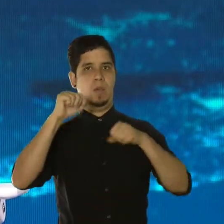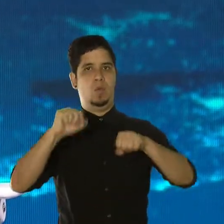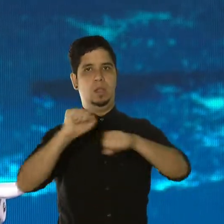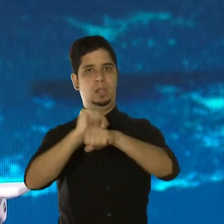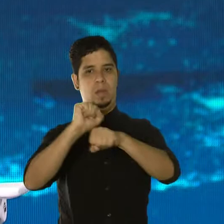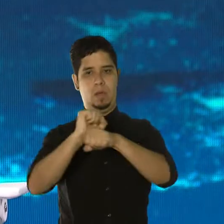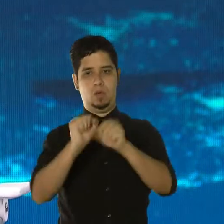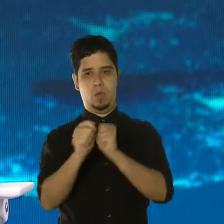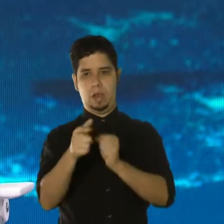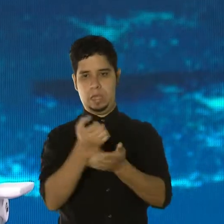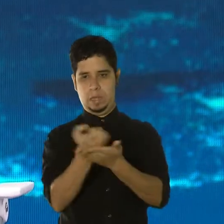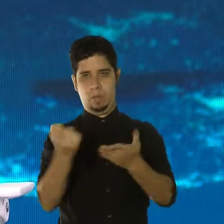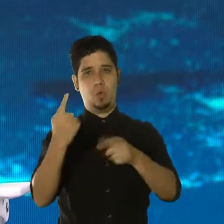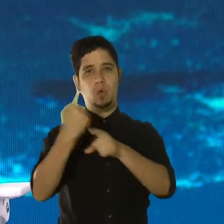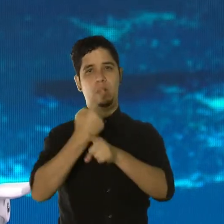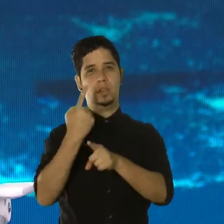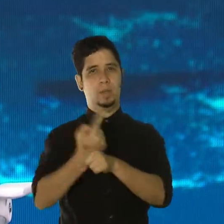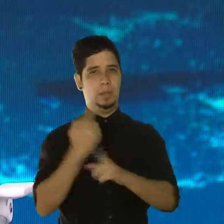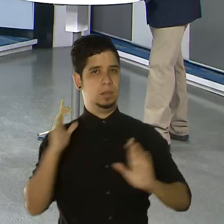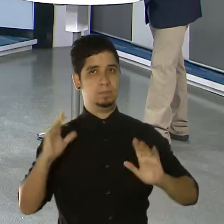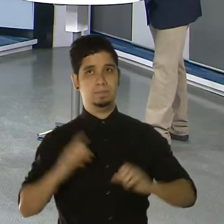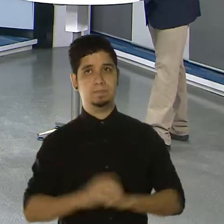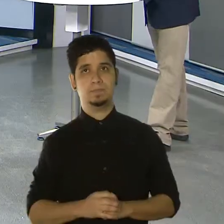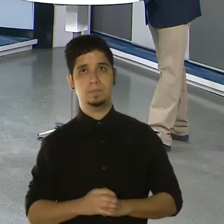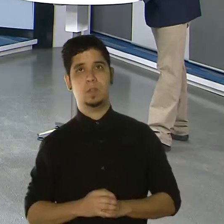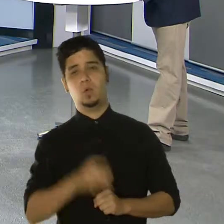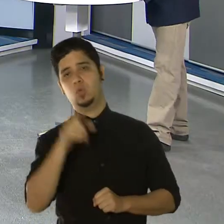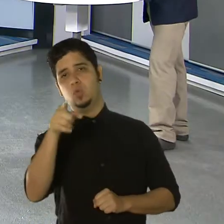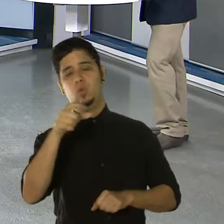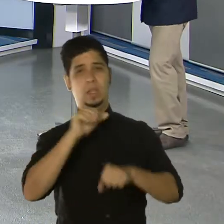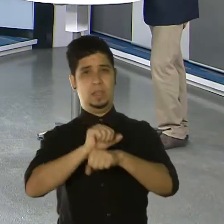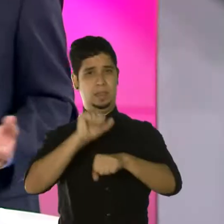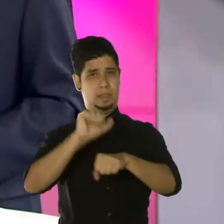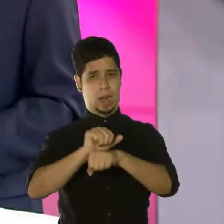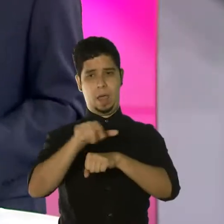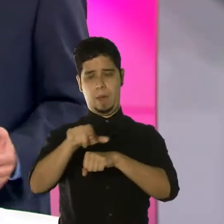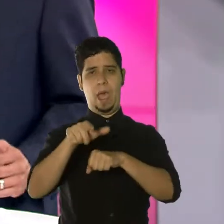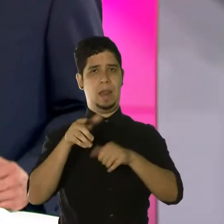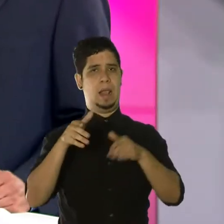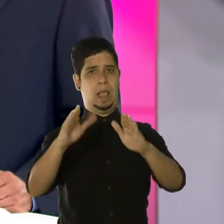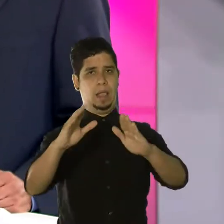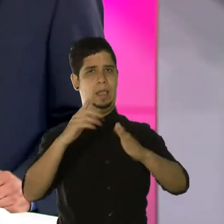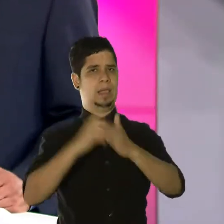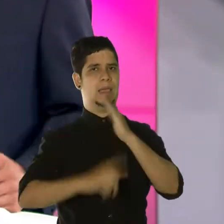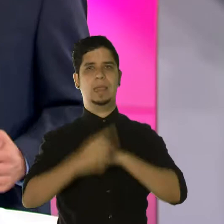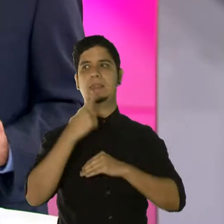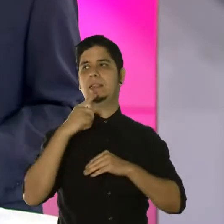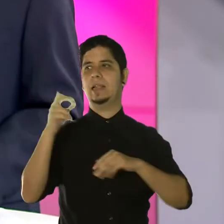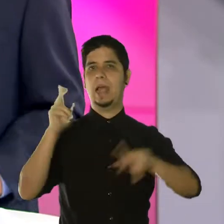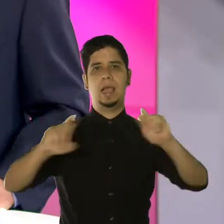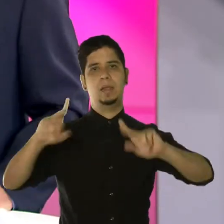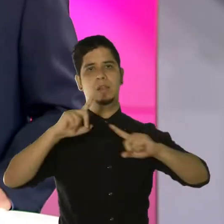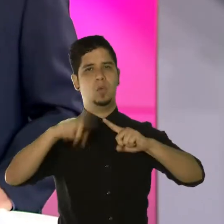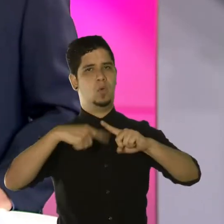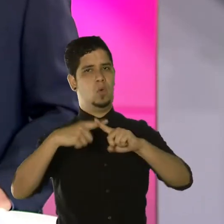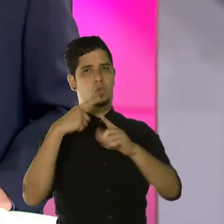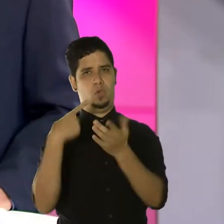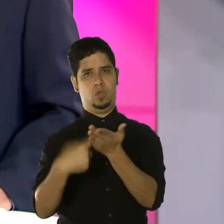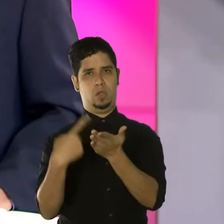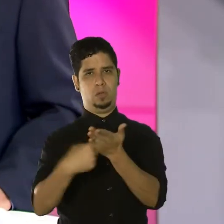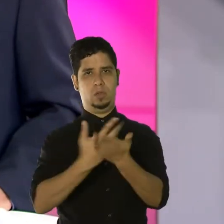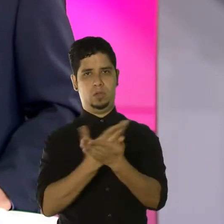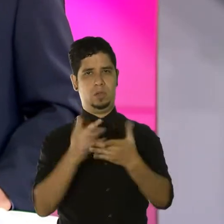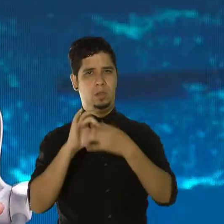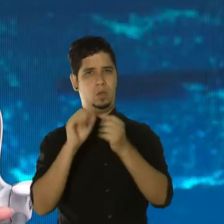manejar el producto. Usted que está en la calle, ¿qué le dice el público cuando han ocurrido todos estos accidentes?